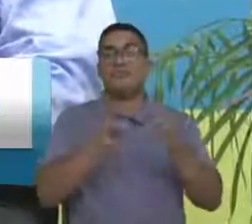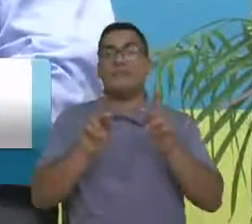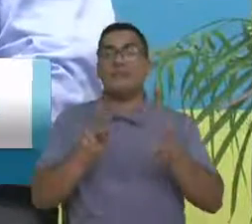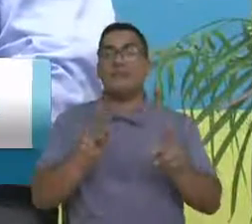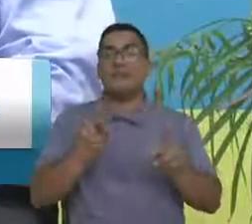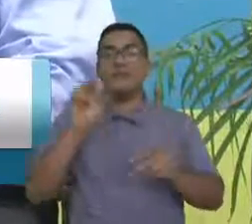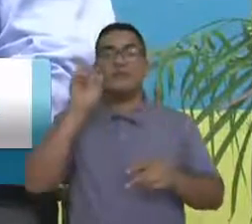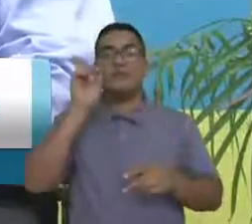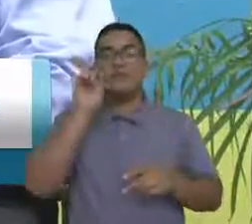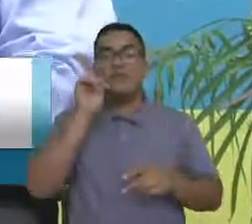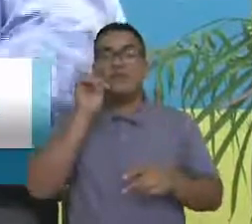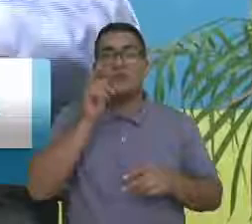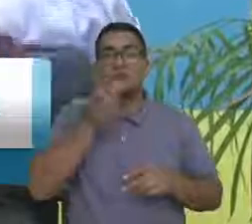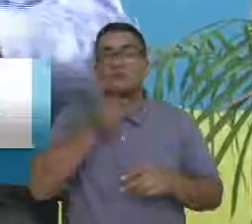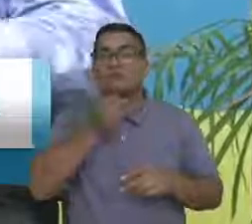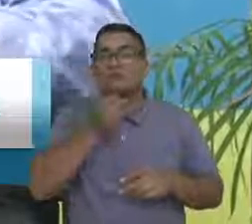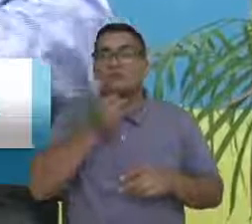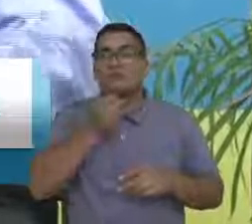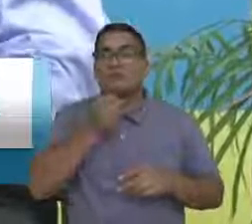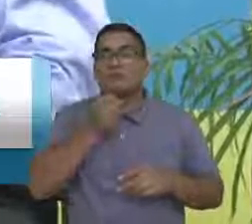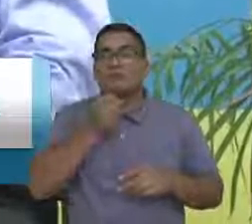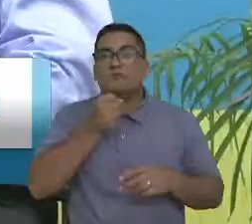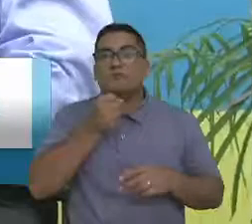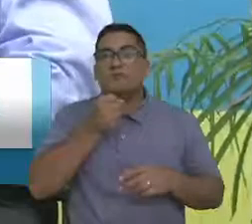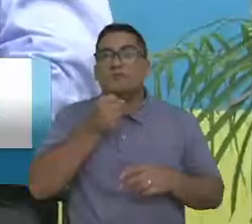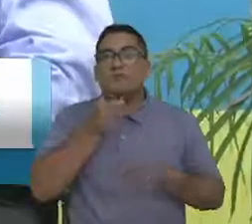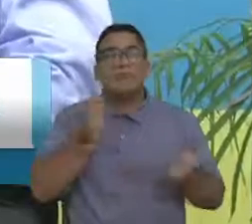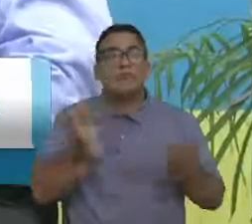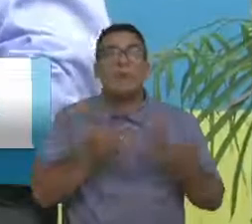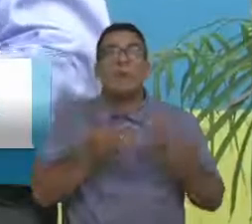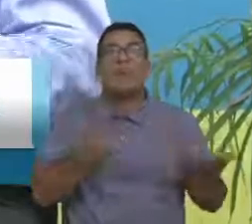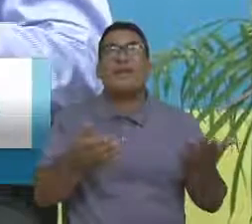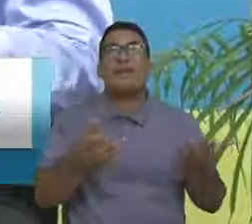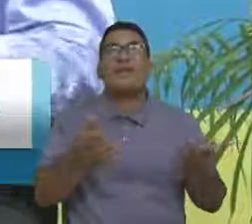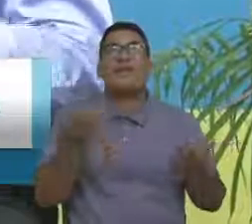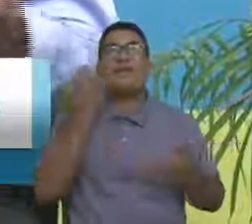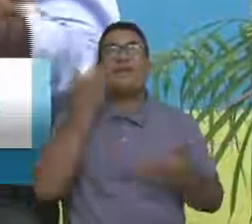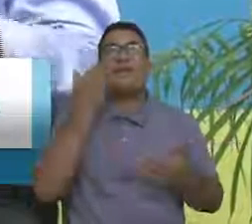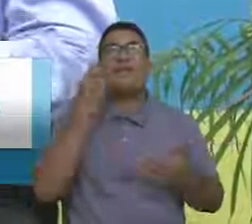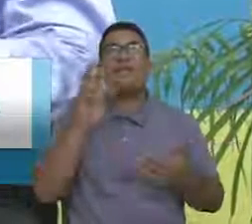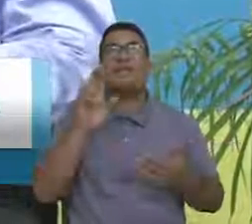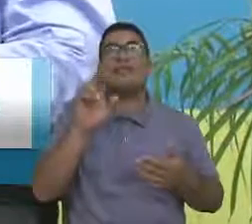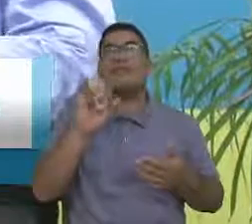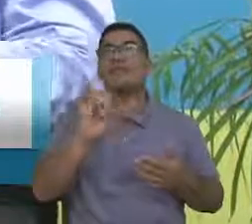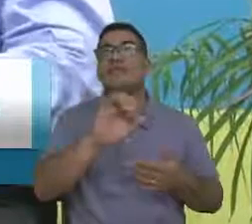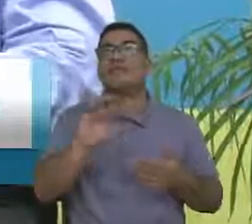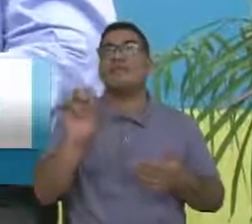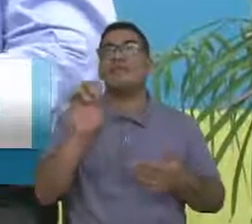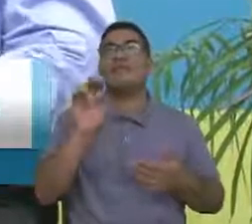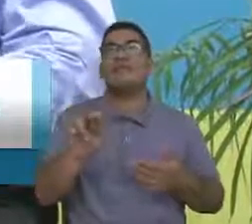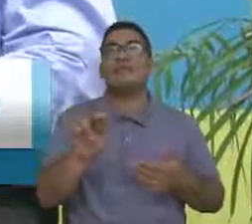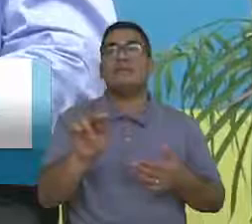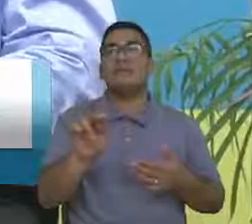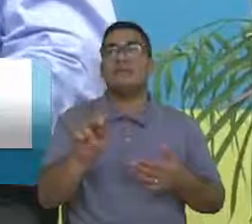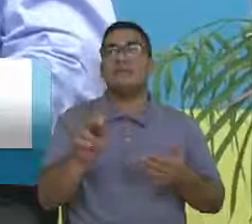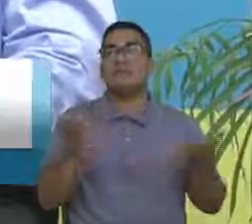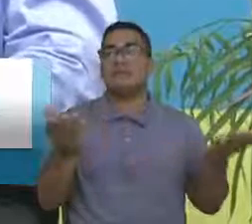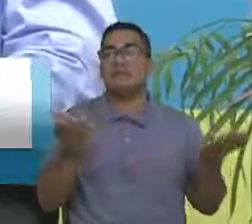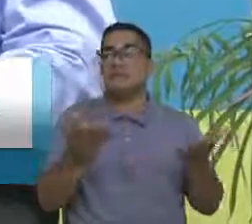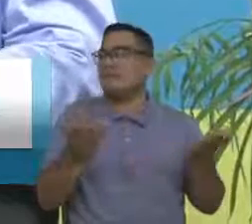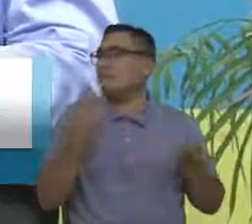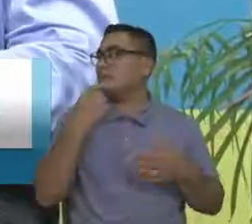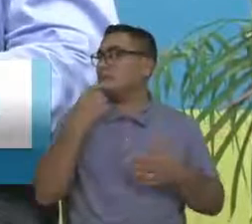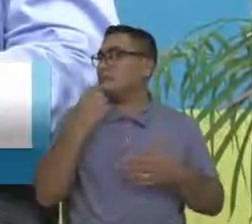una producción de orina menor a la que nosotros tenemos esperado de acuerdo a parámetros establecidos de medida.